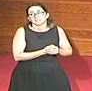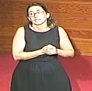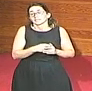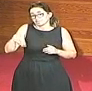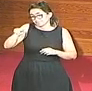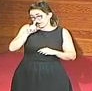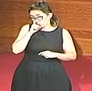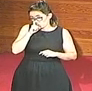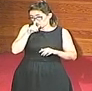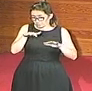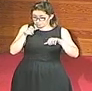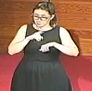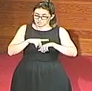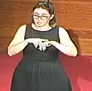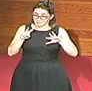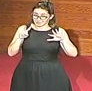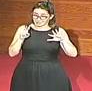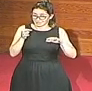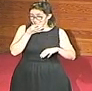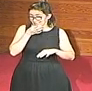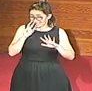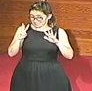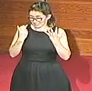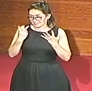antes, que a las 7 de la tarde vamos a poder asistir